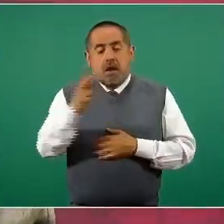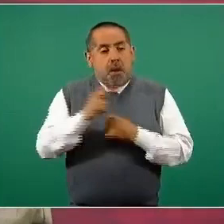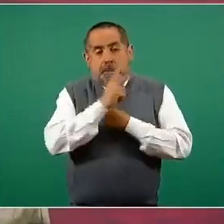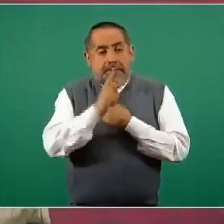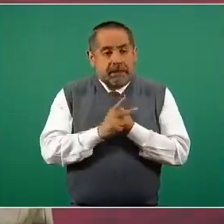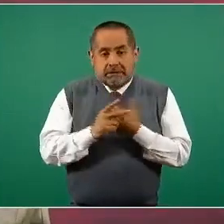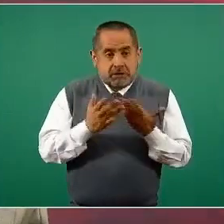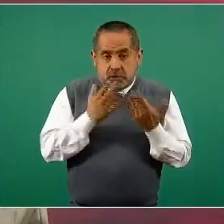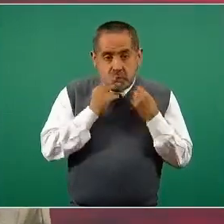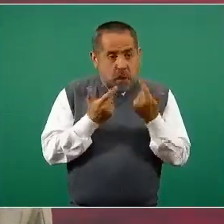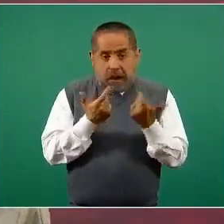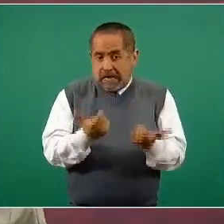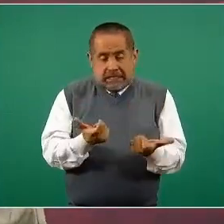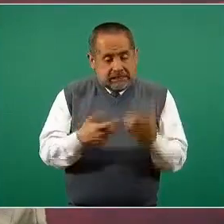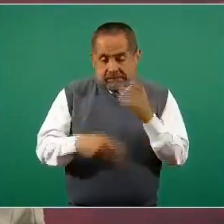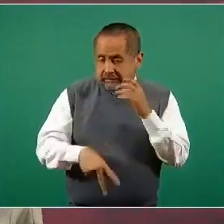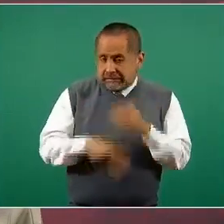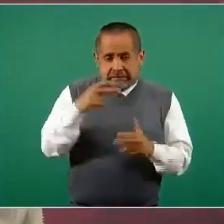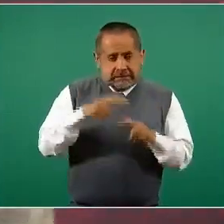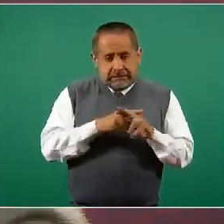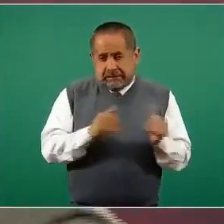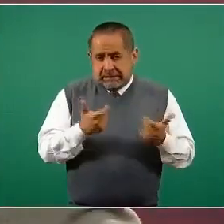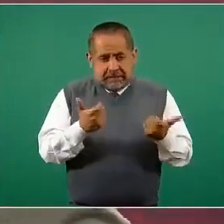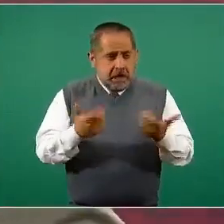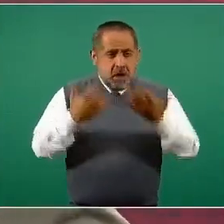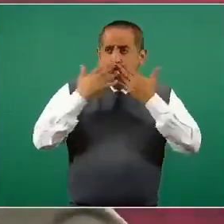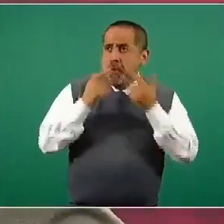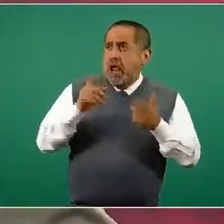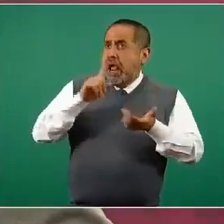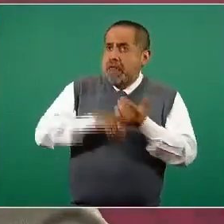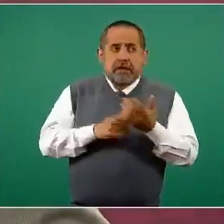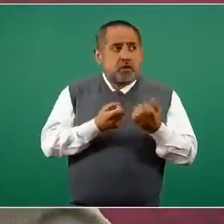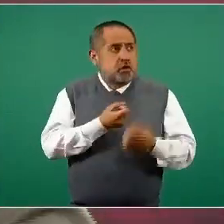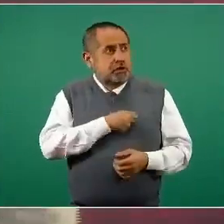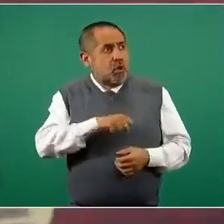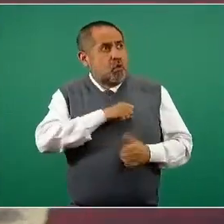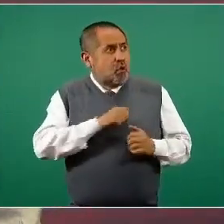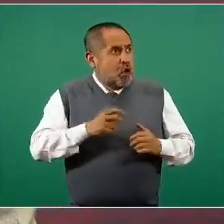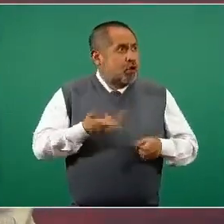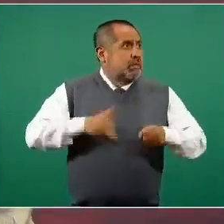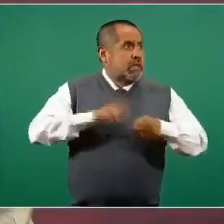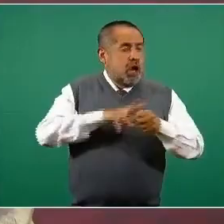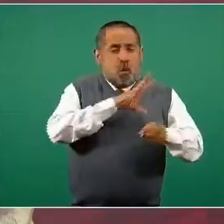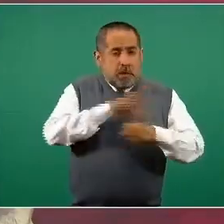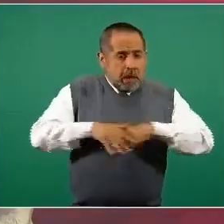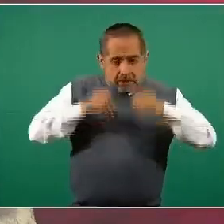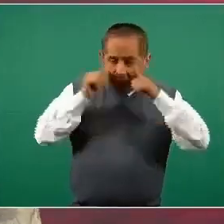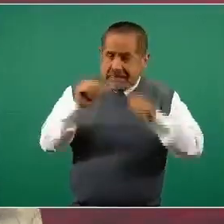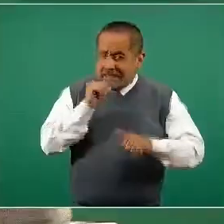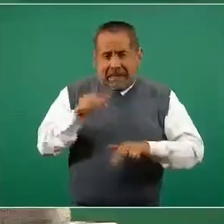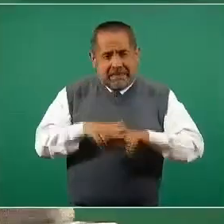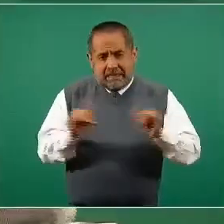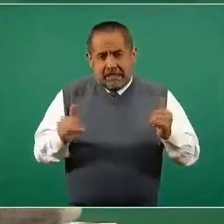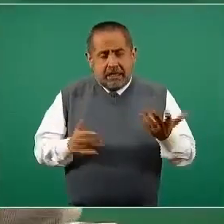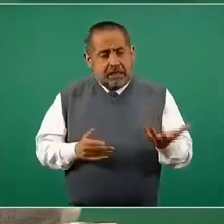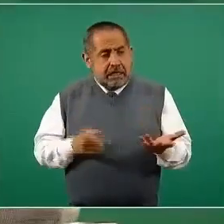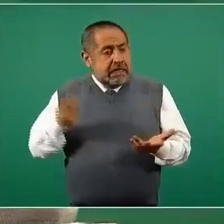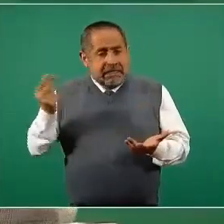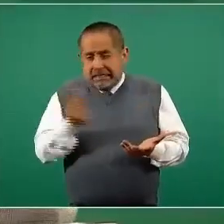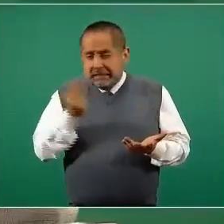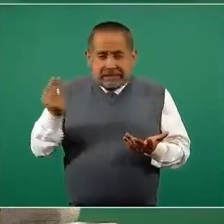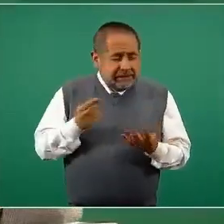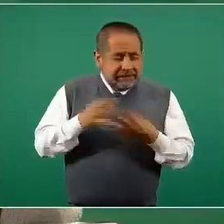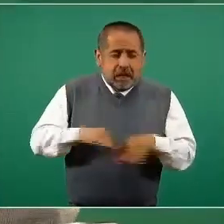tienen recursos suficientes, no tienen dinero, no tienen infraestructura de salud suficiente para atender a sus poblaciones, tienen una necesidad de